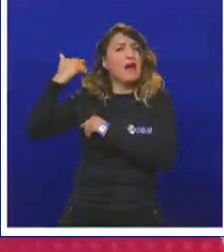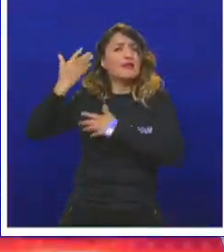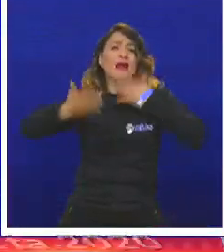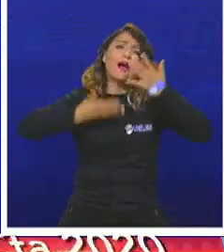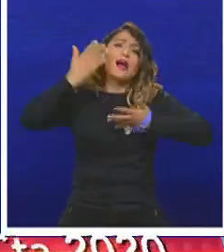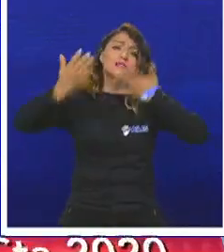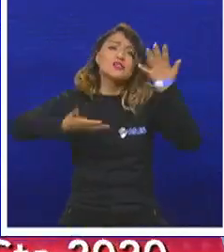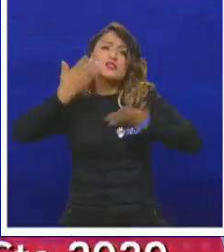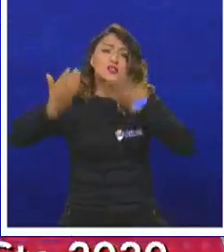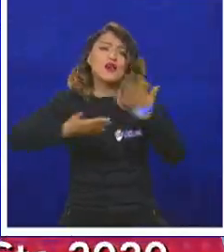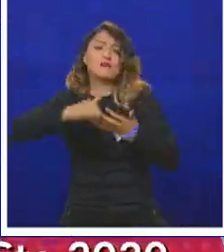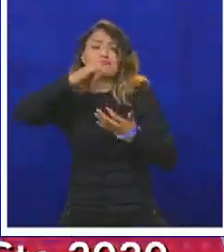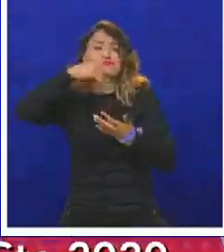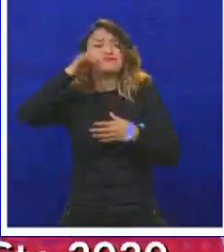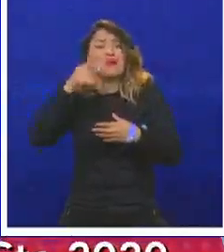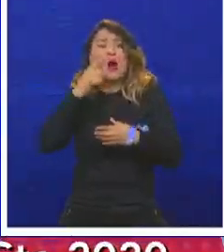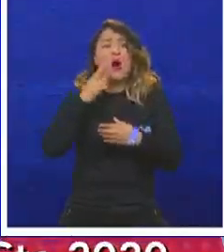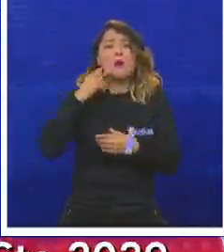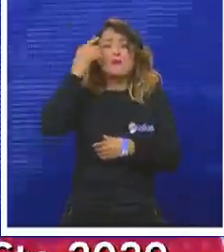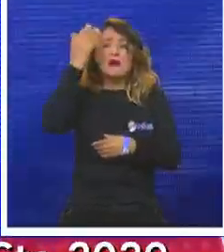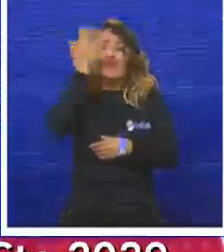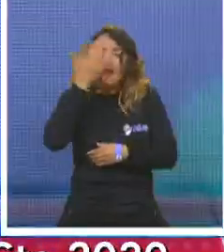con el ataúd. O sea, hace caleta de tiempo con él.